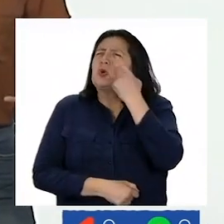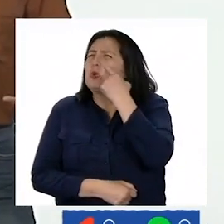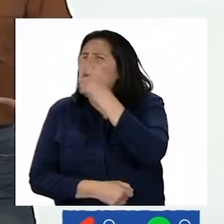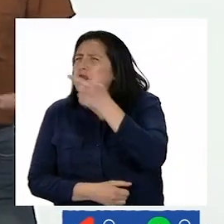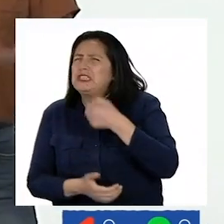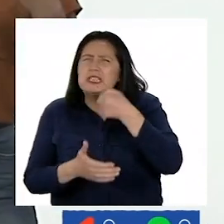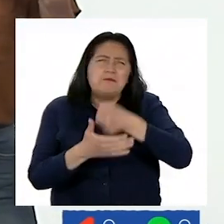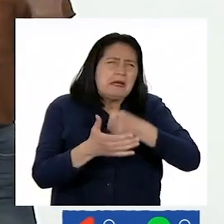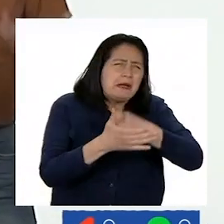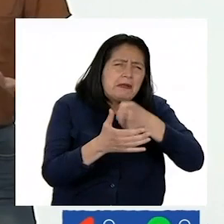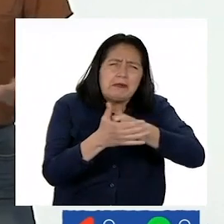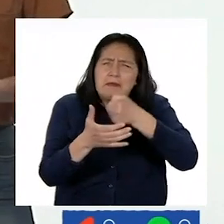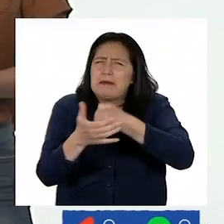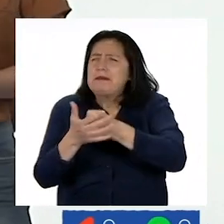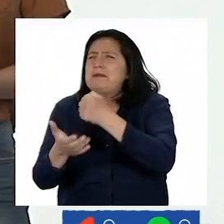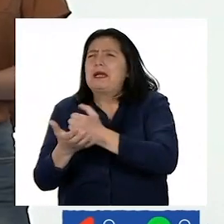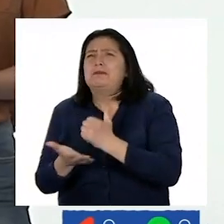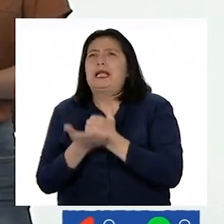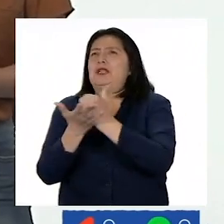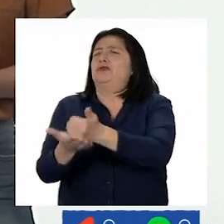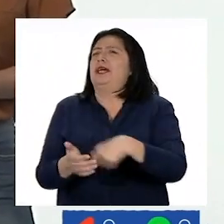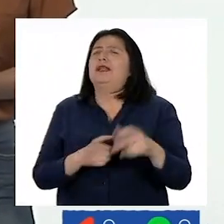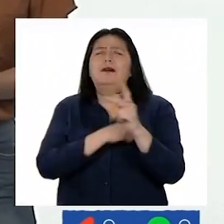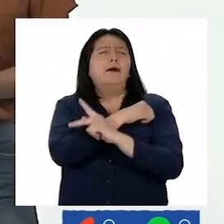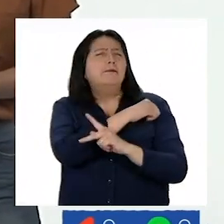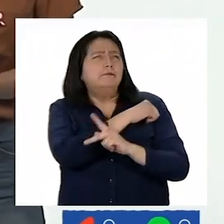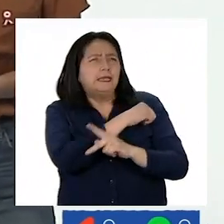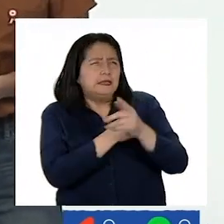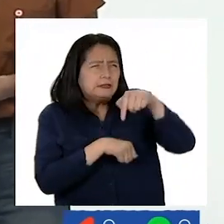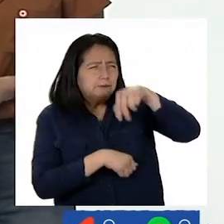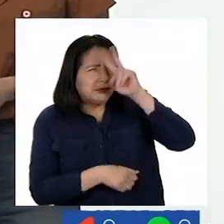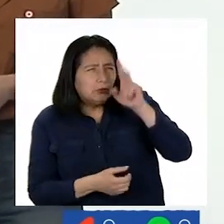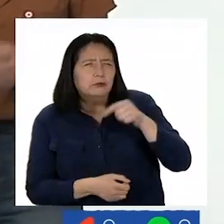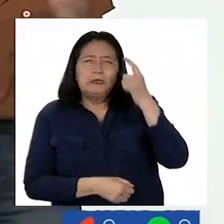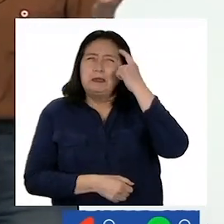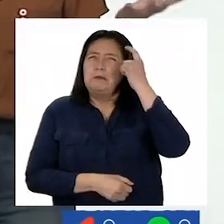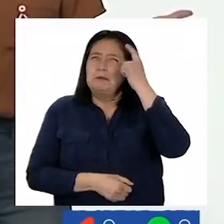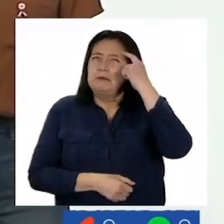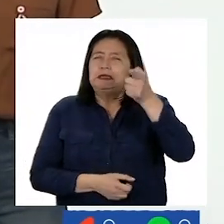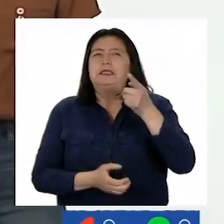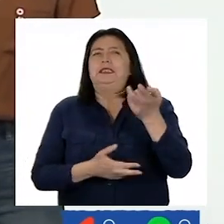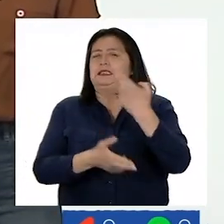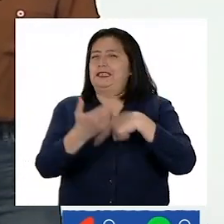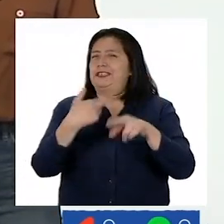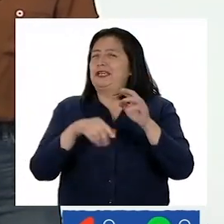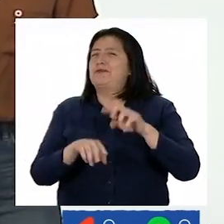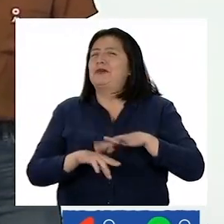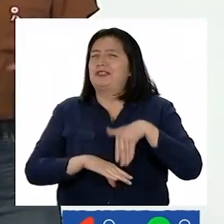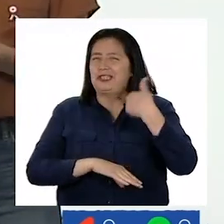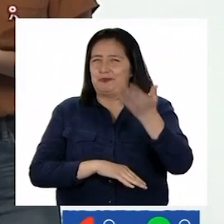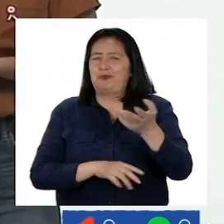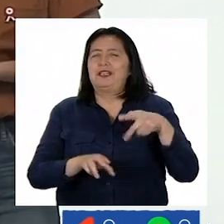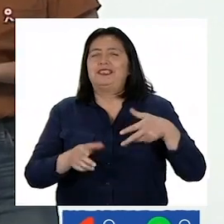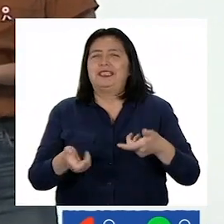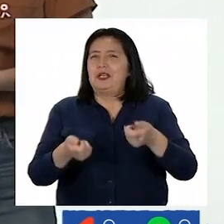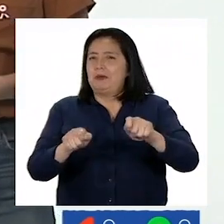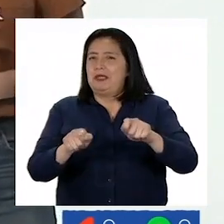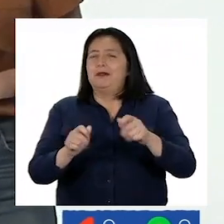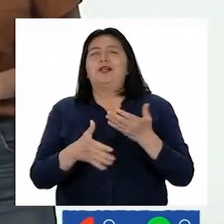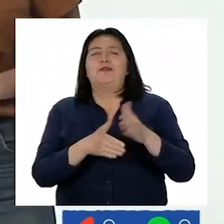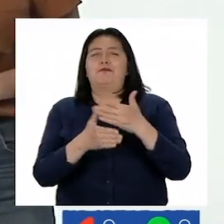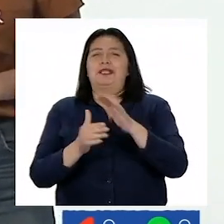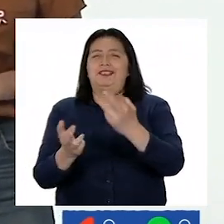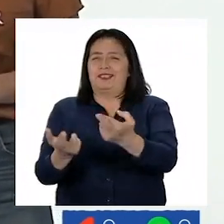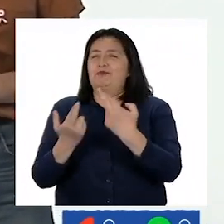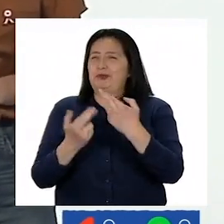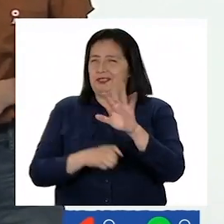las adversidades para ayudar a nuestro país? Vamos a pensarlo por unos minutos y volvemos después de la pausa para compartir